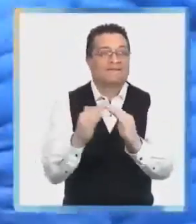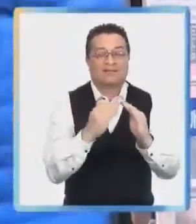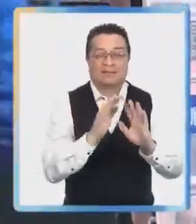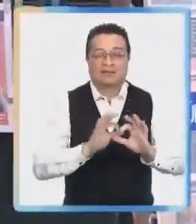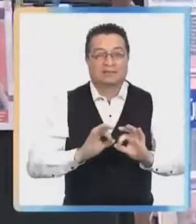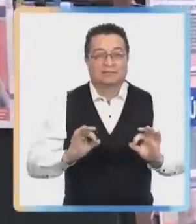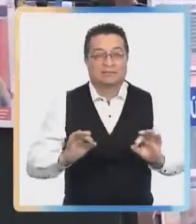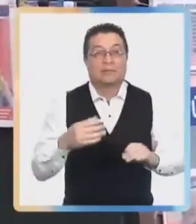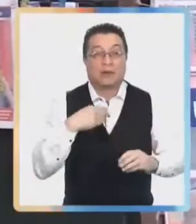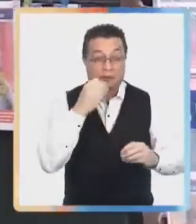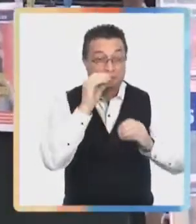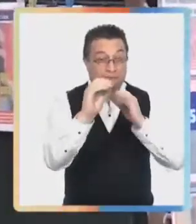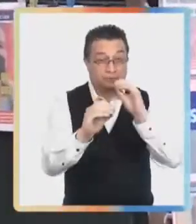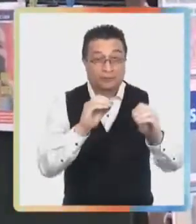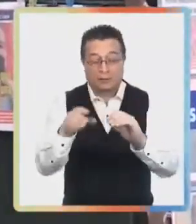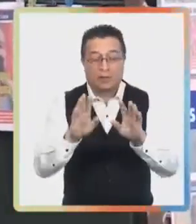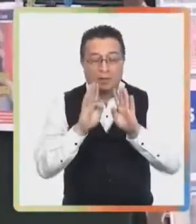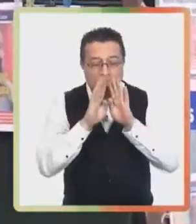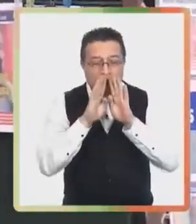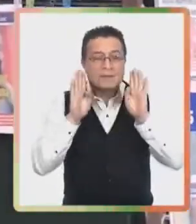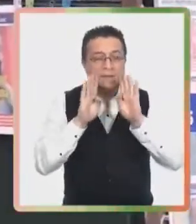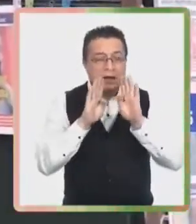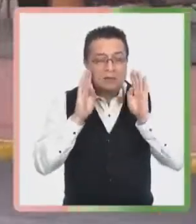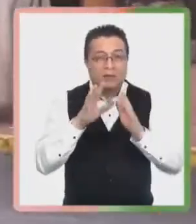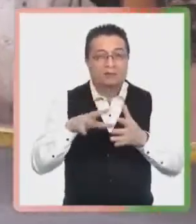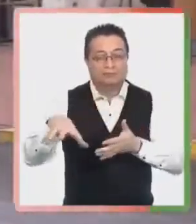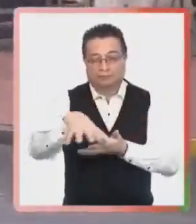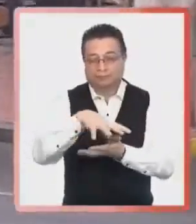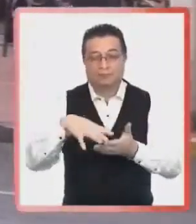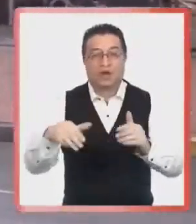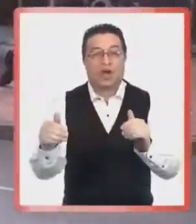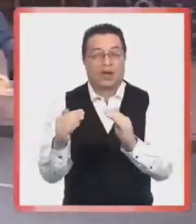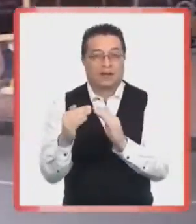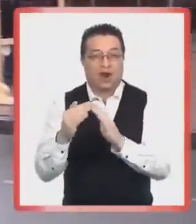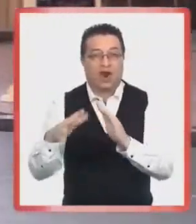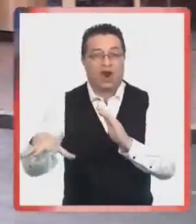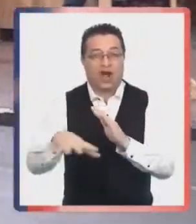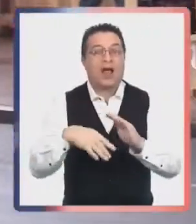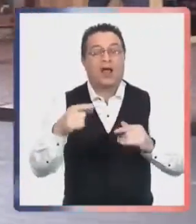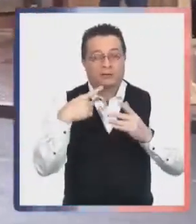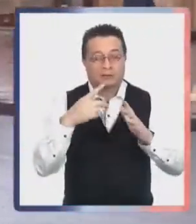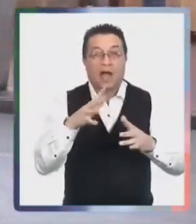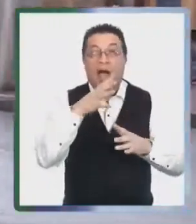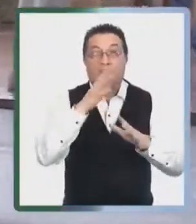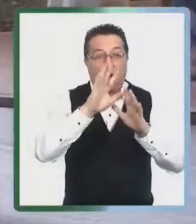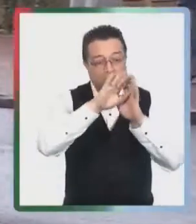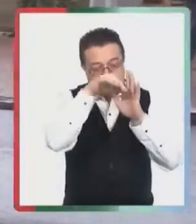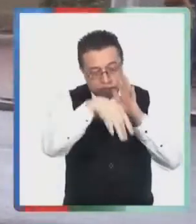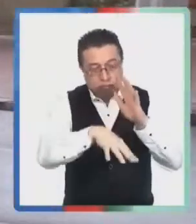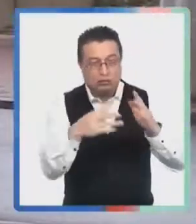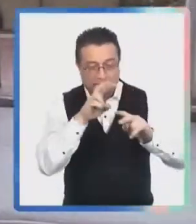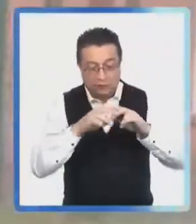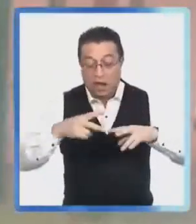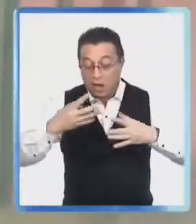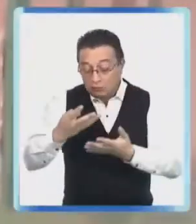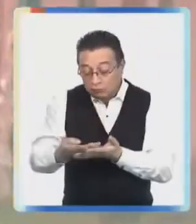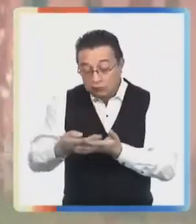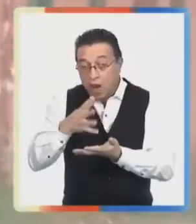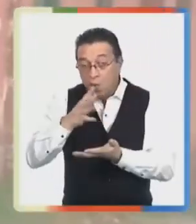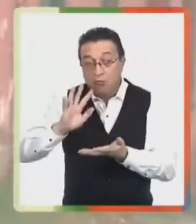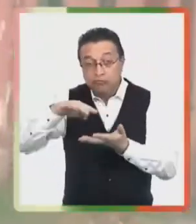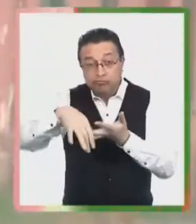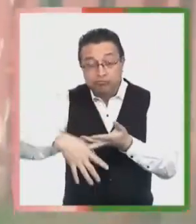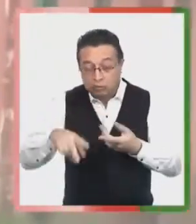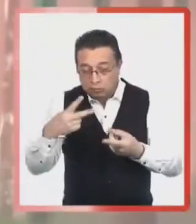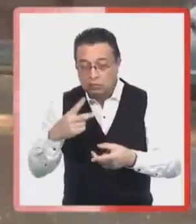ni viviendas. El llamado es a mantener la limpieza en las inmediaciones de los hogares, revisar bajadas de agua, rejillas de